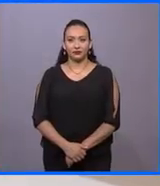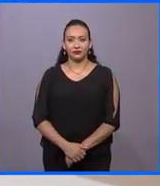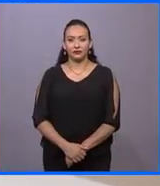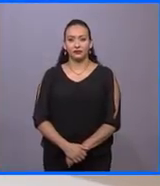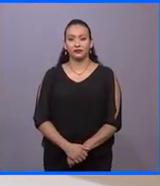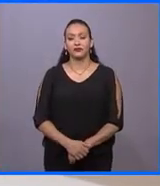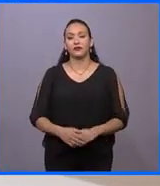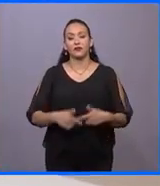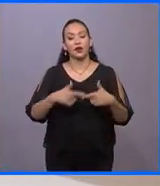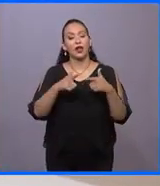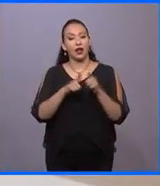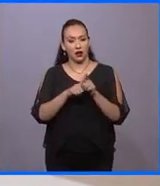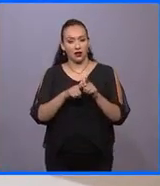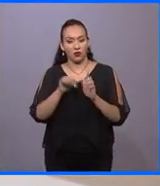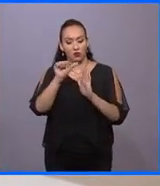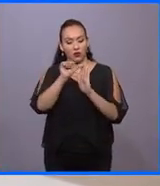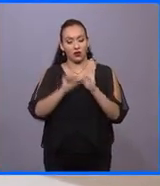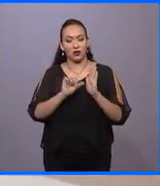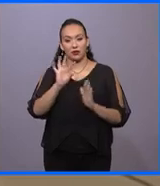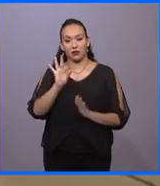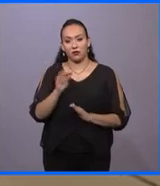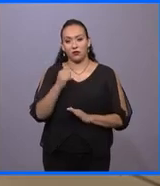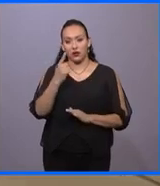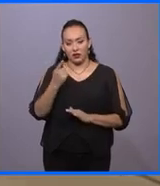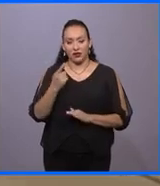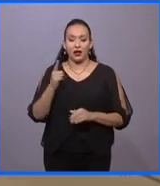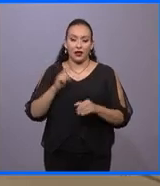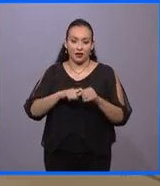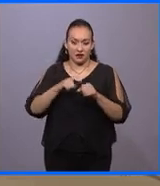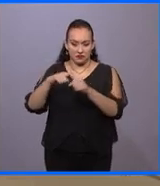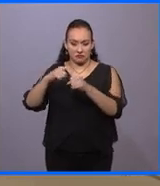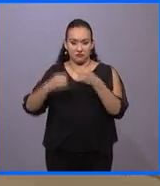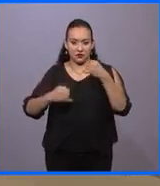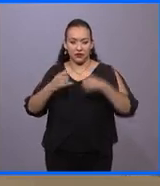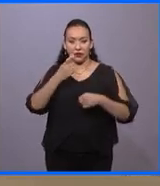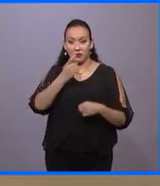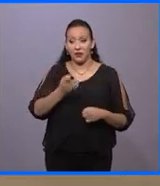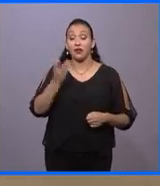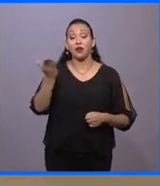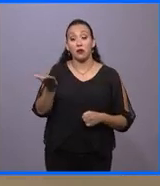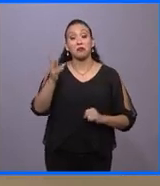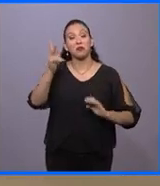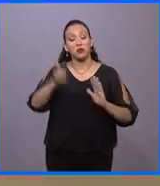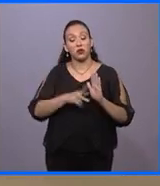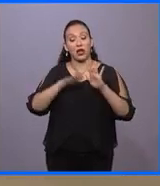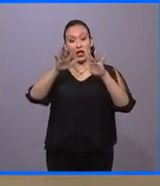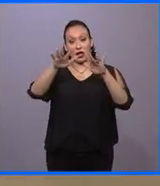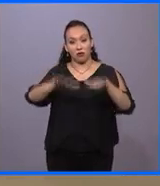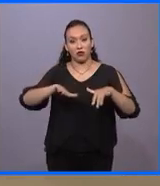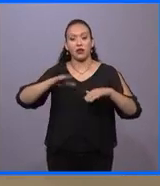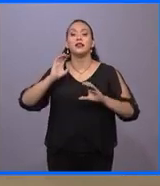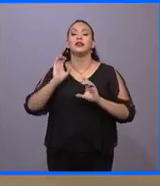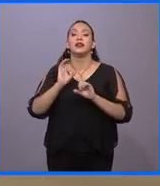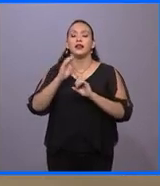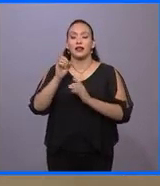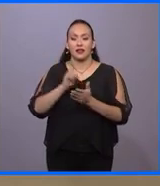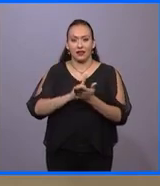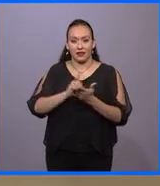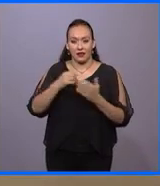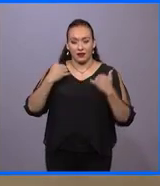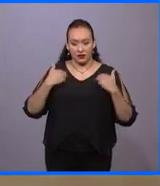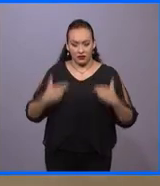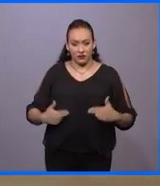El colectivo Artículo 41, integrado por juzgadores federales, solicitaron una nueva audiencia a la Comisión Interamericana de Derechos